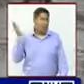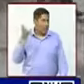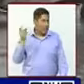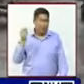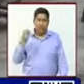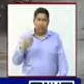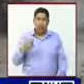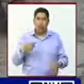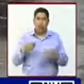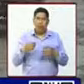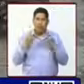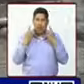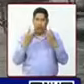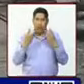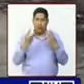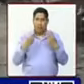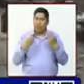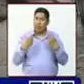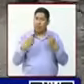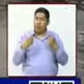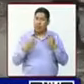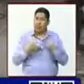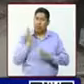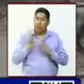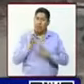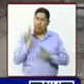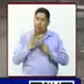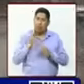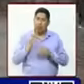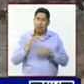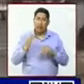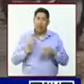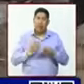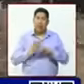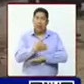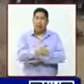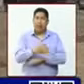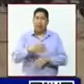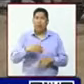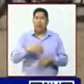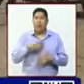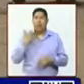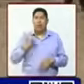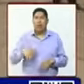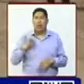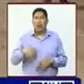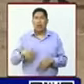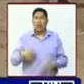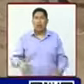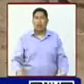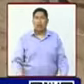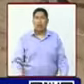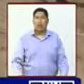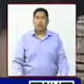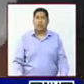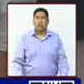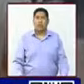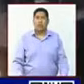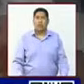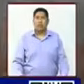los cochecitos a mano están viendo la forma de salir rápidamente del lado argentino y cruzar al lado boliviano.